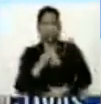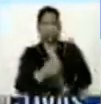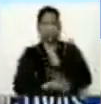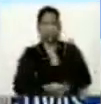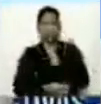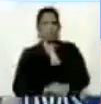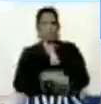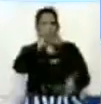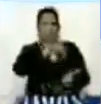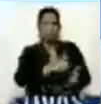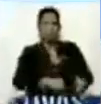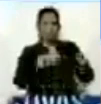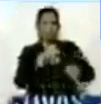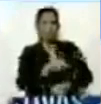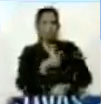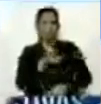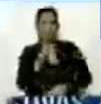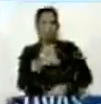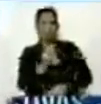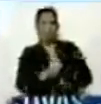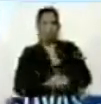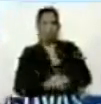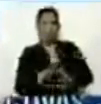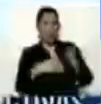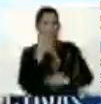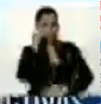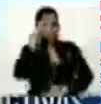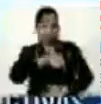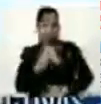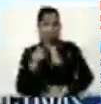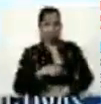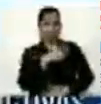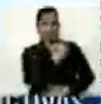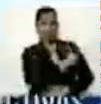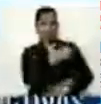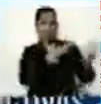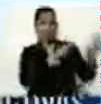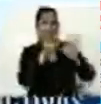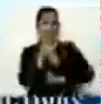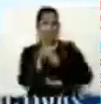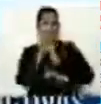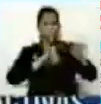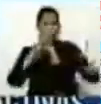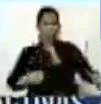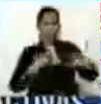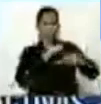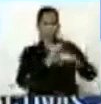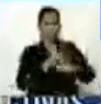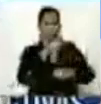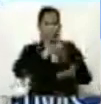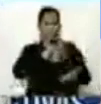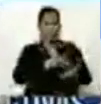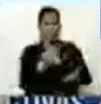lamentablemente no es así. El foco del Zulia es el mercado de las pulgas. Y podemos preguntarnos por qué el foco del Zulia es el mercado